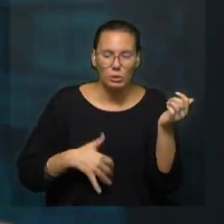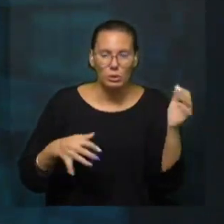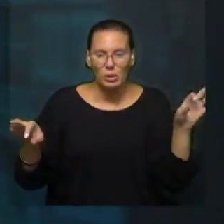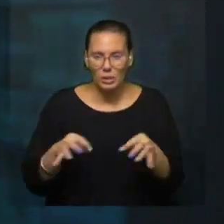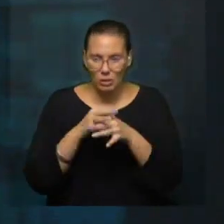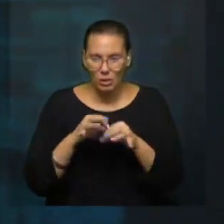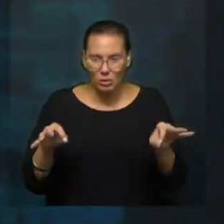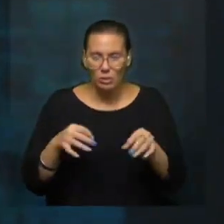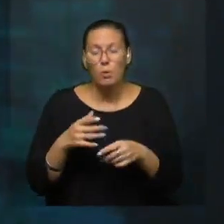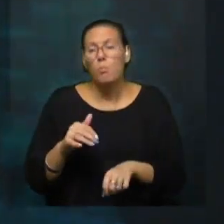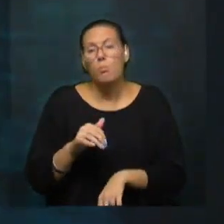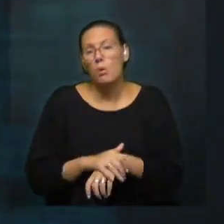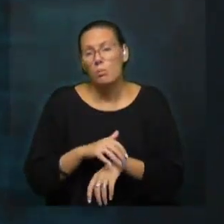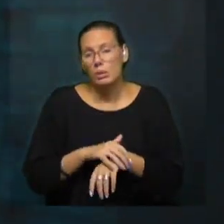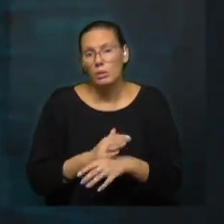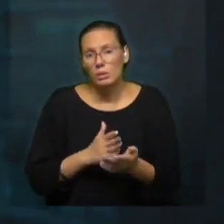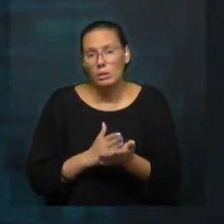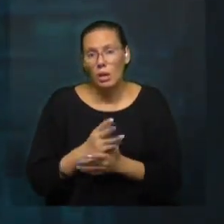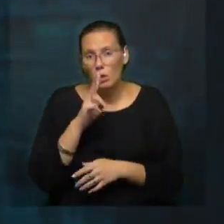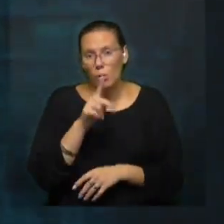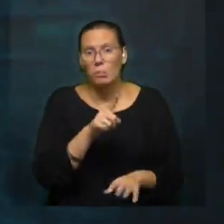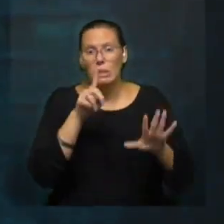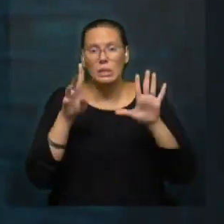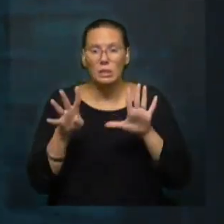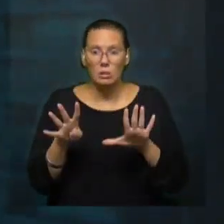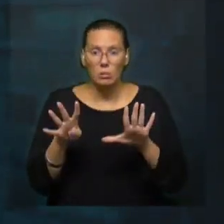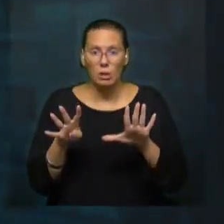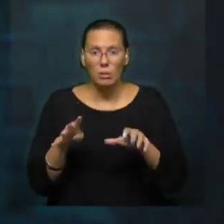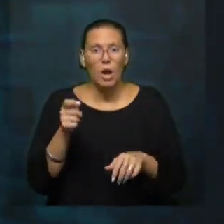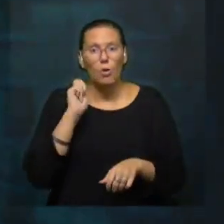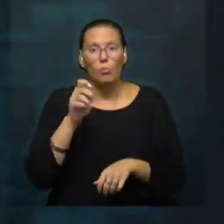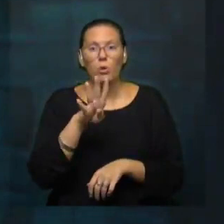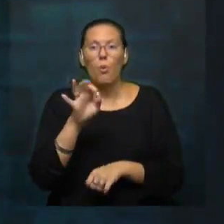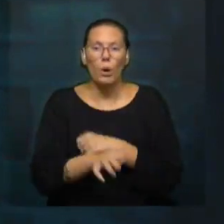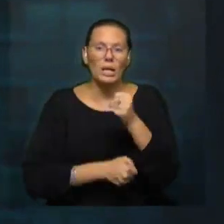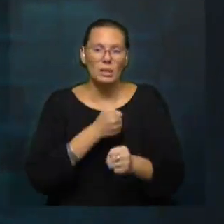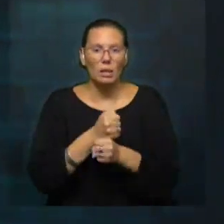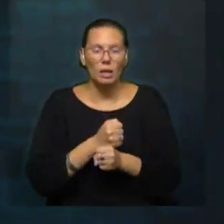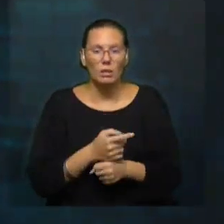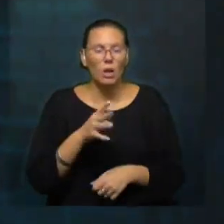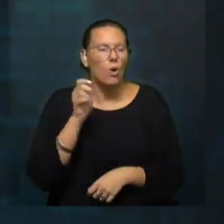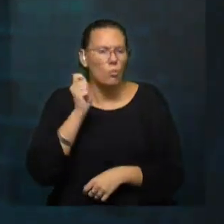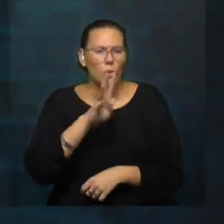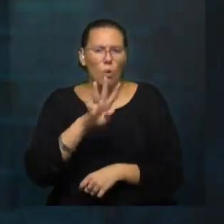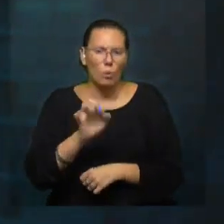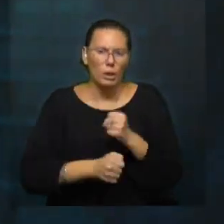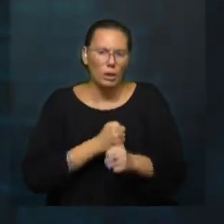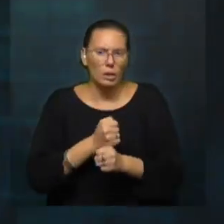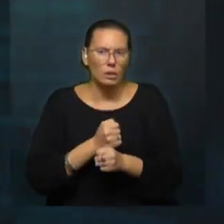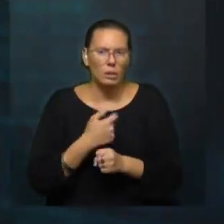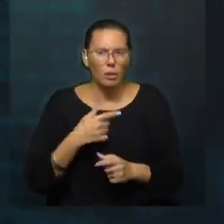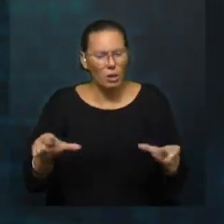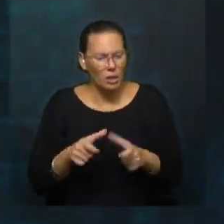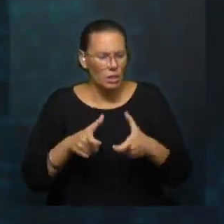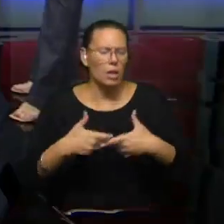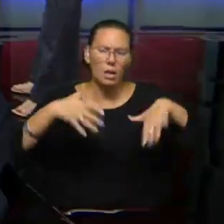todo tiene su momento. Claro, en 2019... cumplo 40 años. Y dije, cumplo 40, voy a sacar el maldito